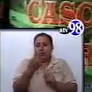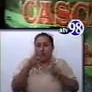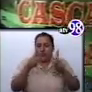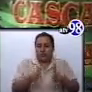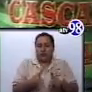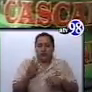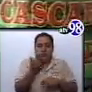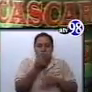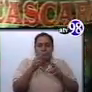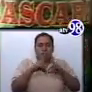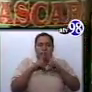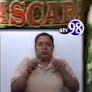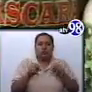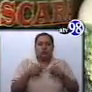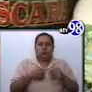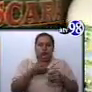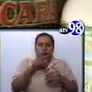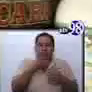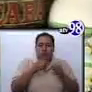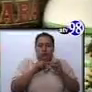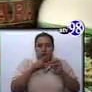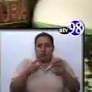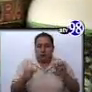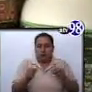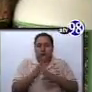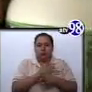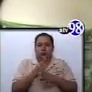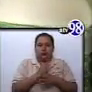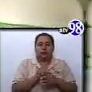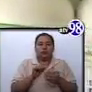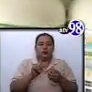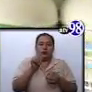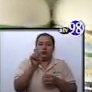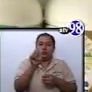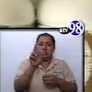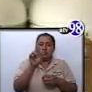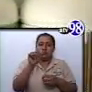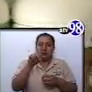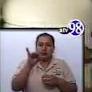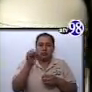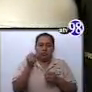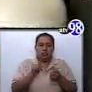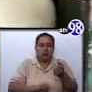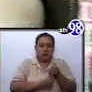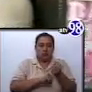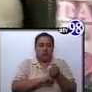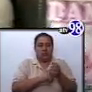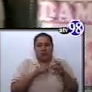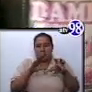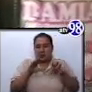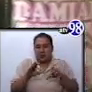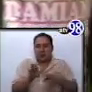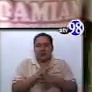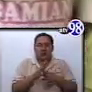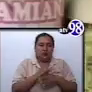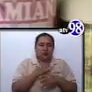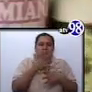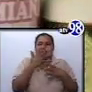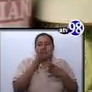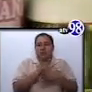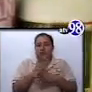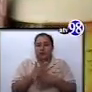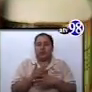país de la medicina natural y de las terapias complementarias. De acuerdo a lo que establece la ley y